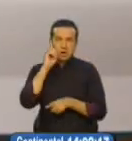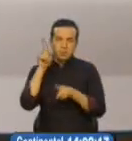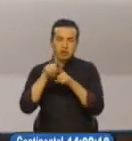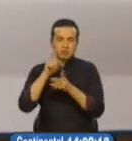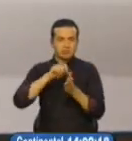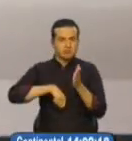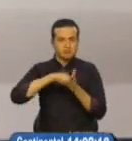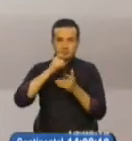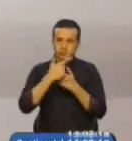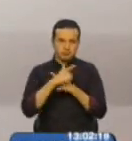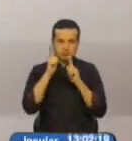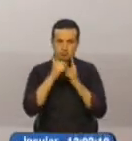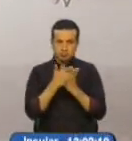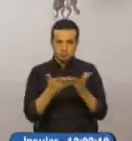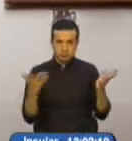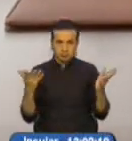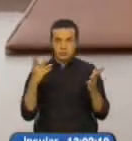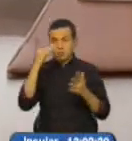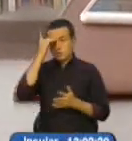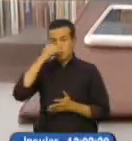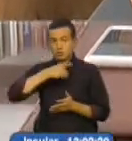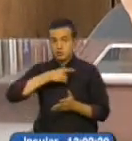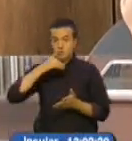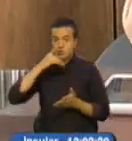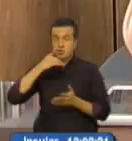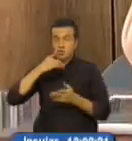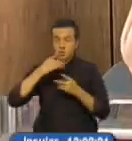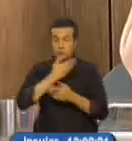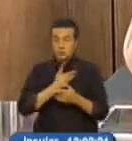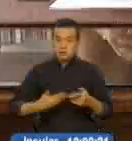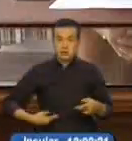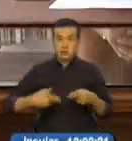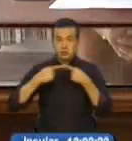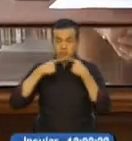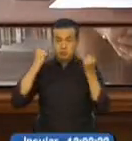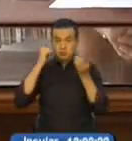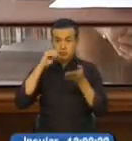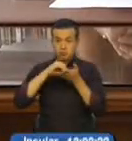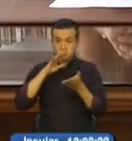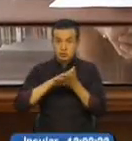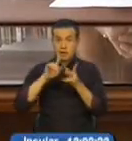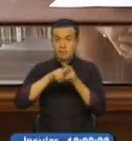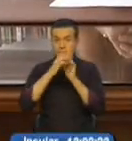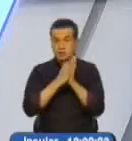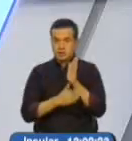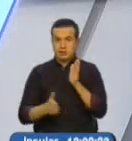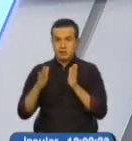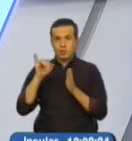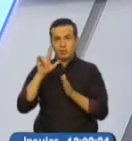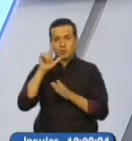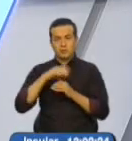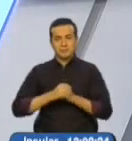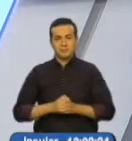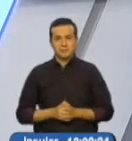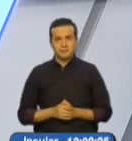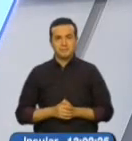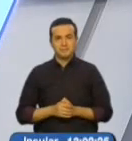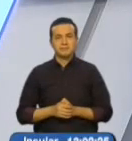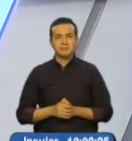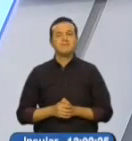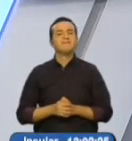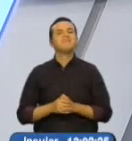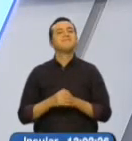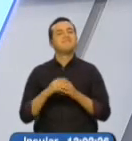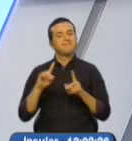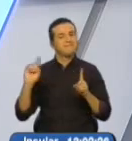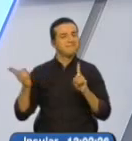Las autoridades confían en que el decreto pueda surtir efecto a partir de finales de este mes. Alexis Moncayo, Ecuador TV. Bien, es momento de hacer